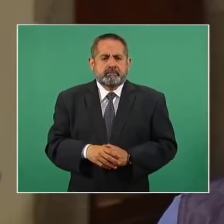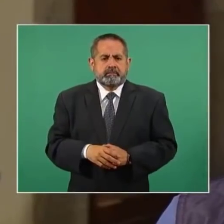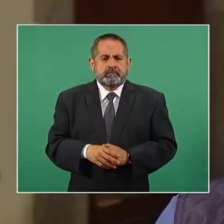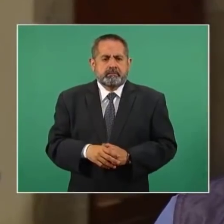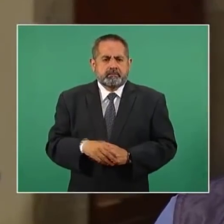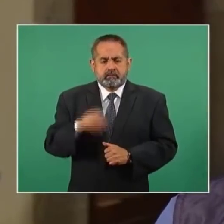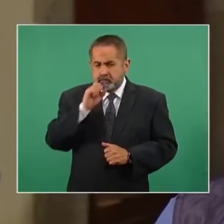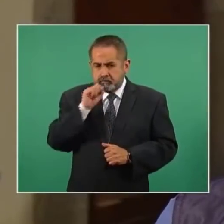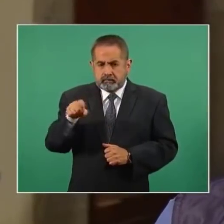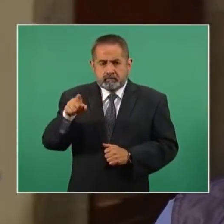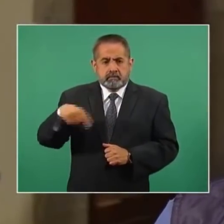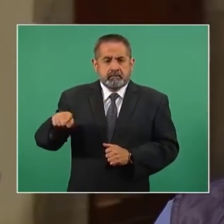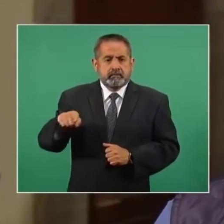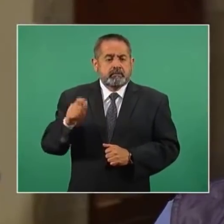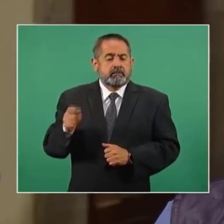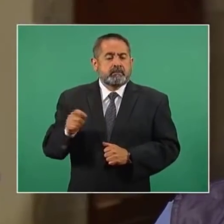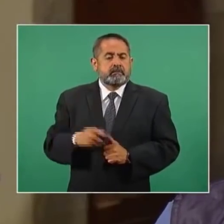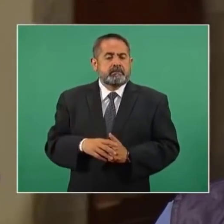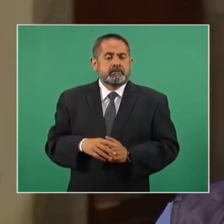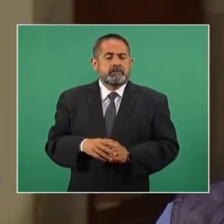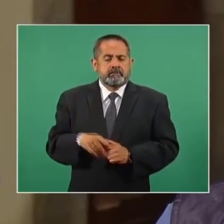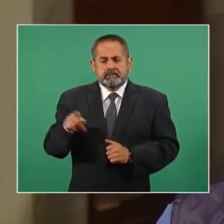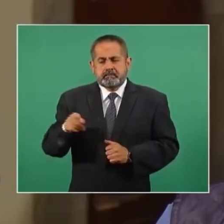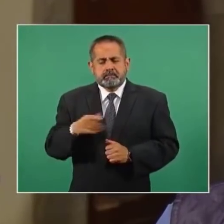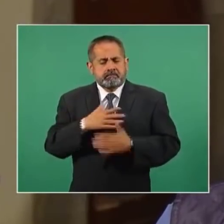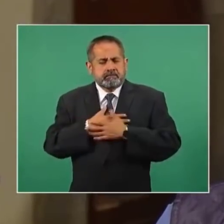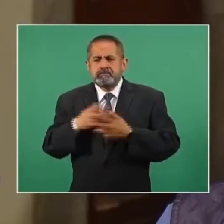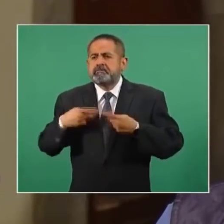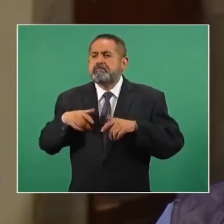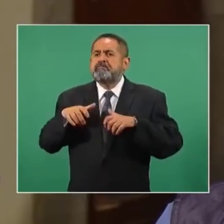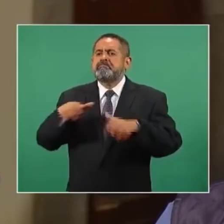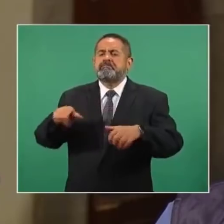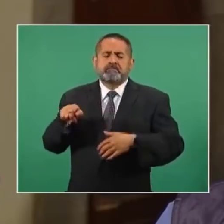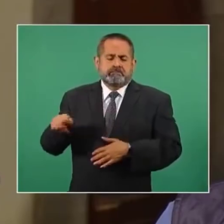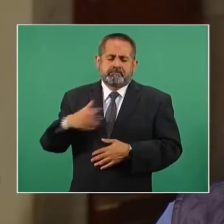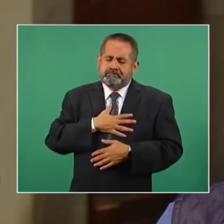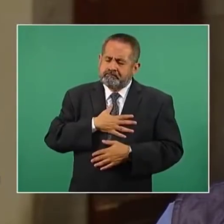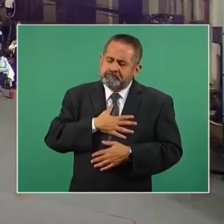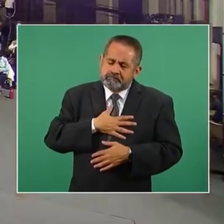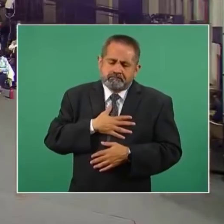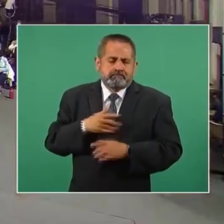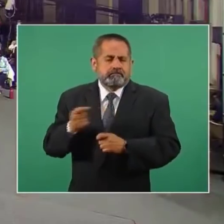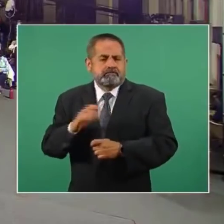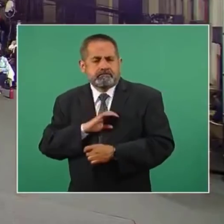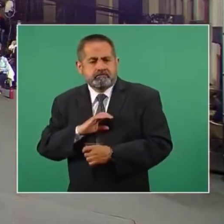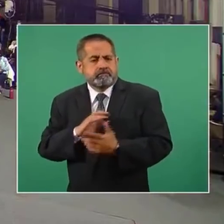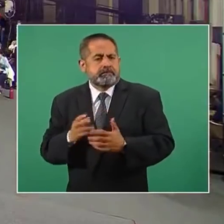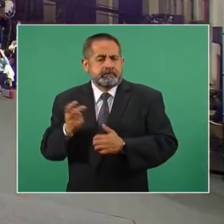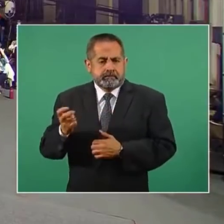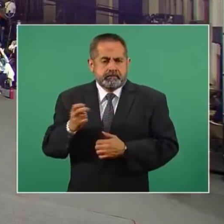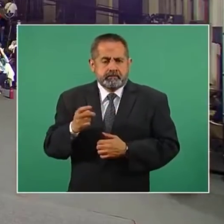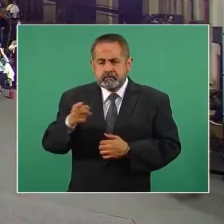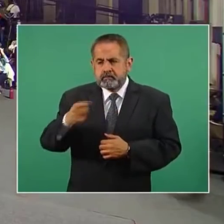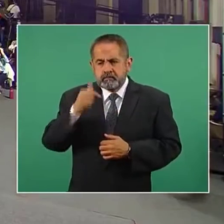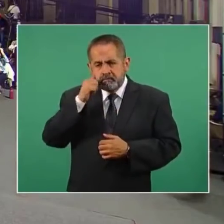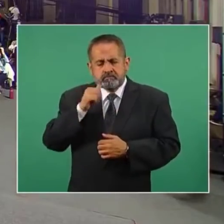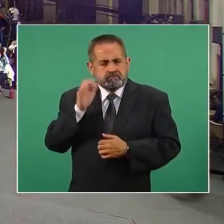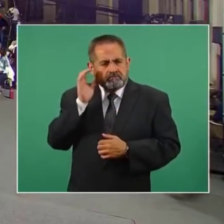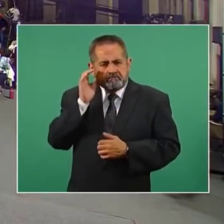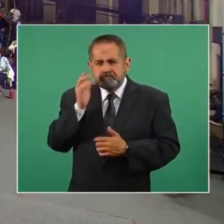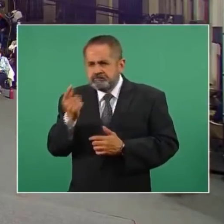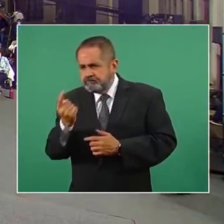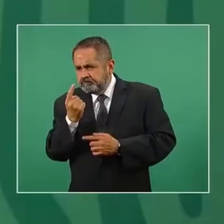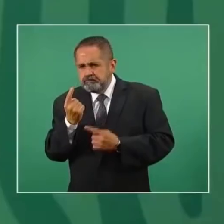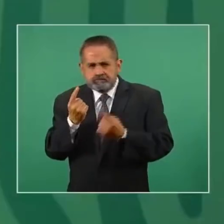detiene y amor al pueblo y por eso escucha a la